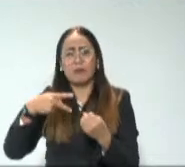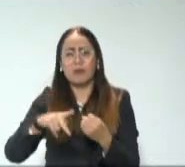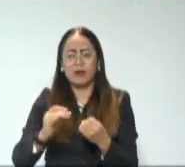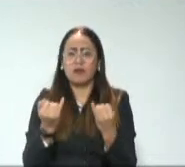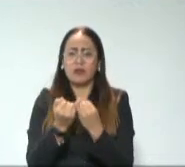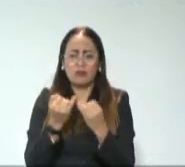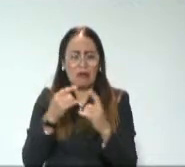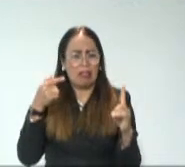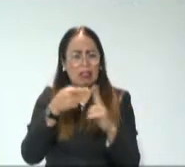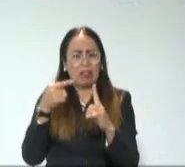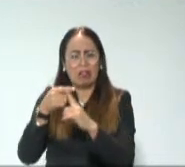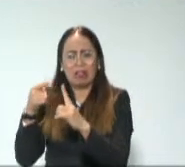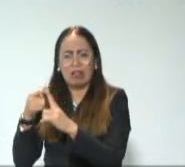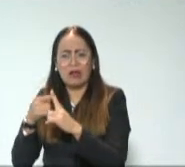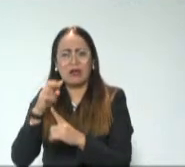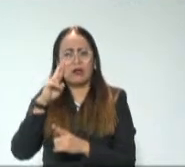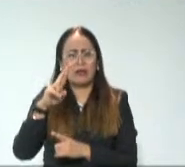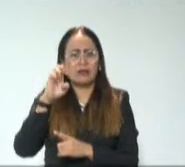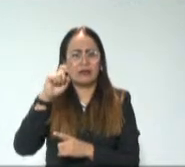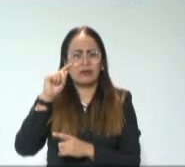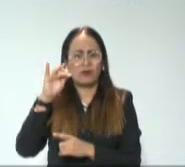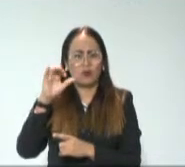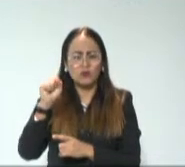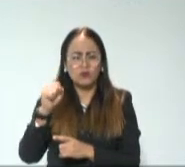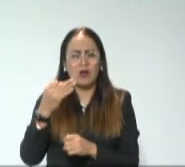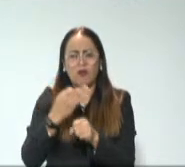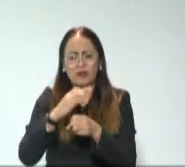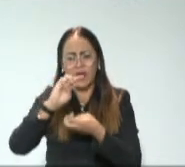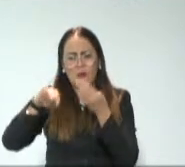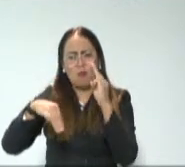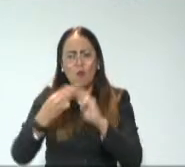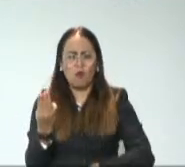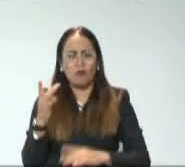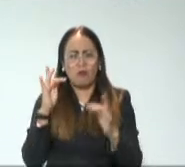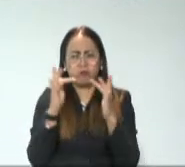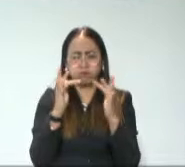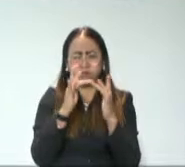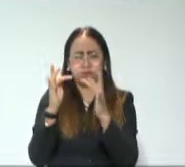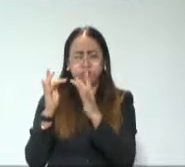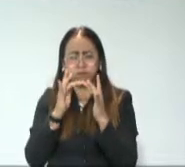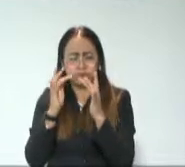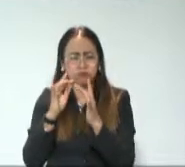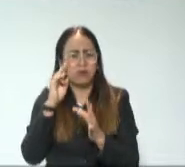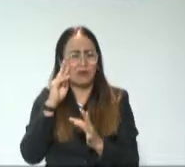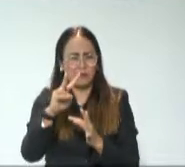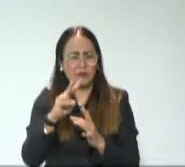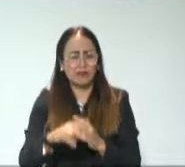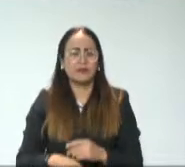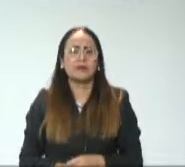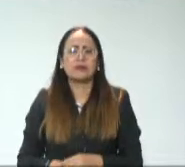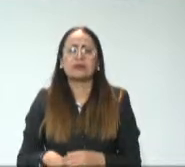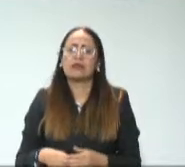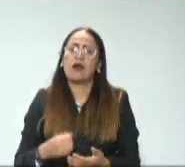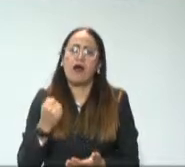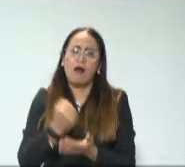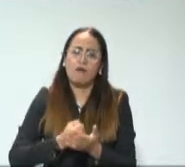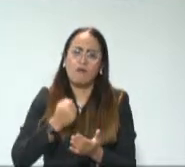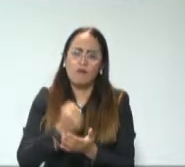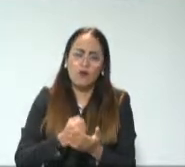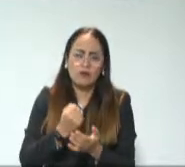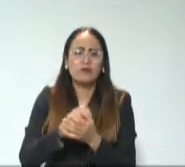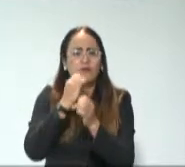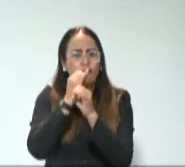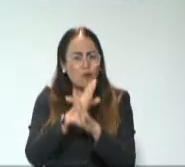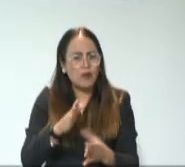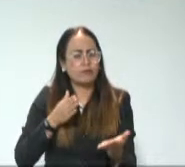de este mundo hiperconectado ahora puede existir como vemos en esta diapositiva la exigencia del acceso a la